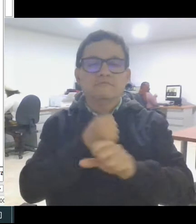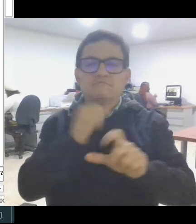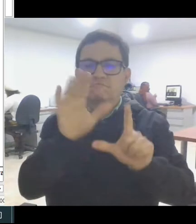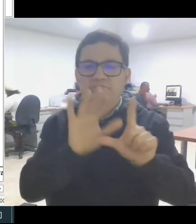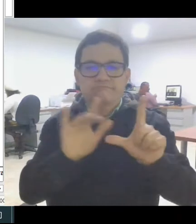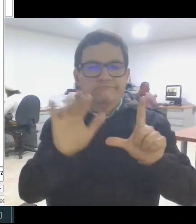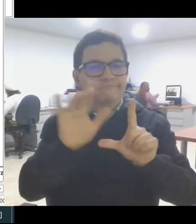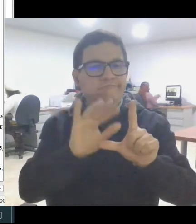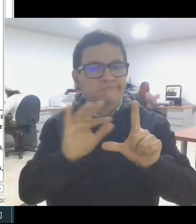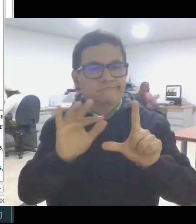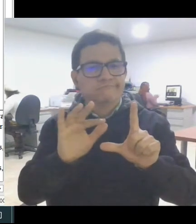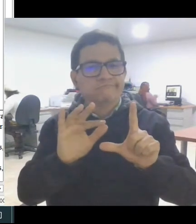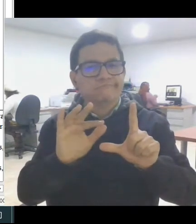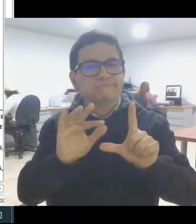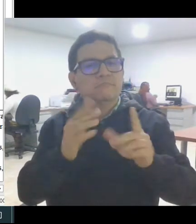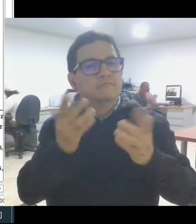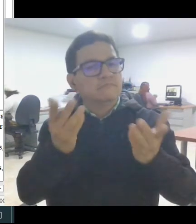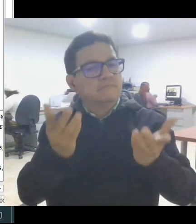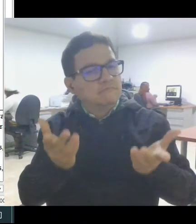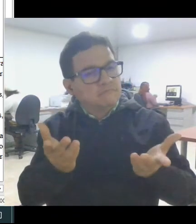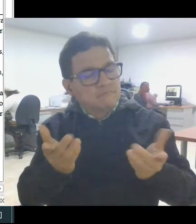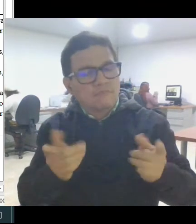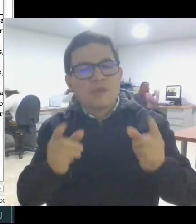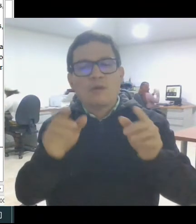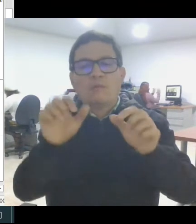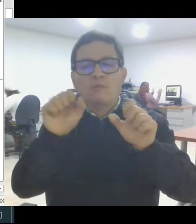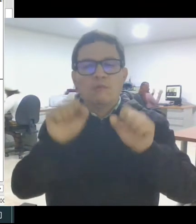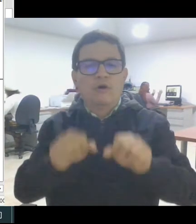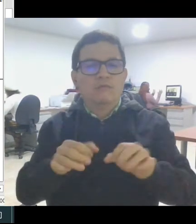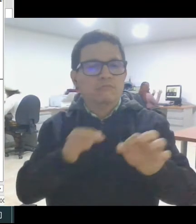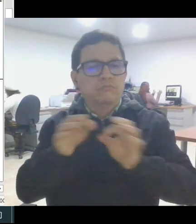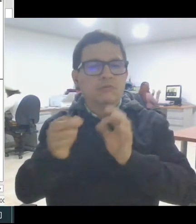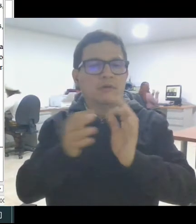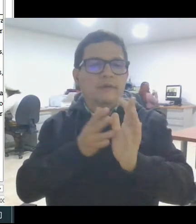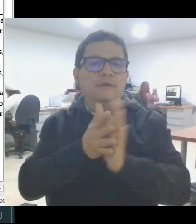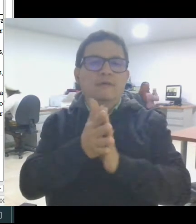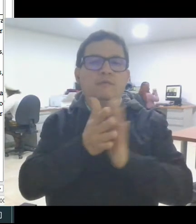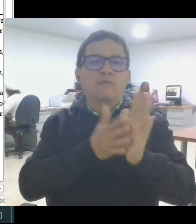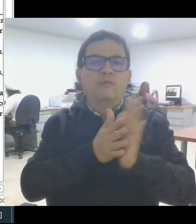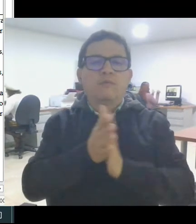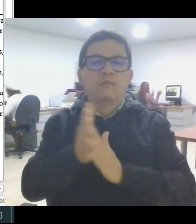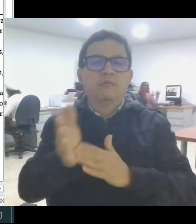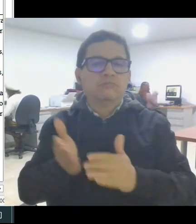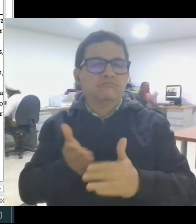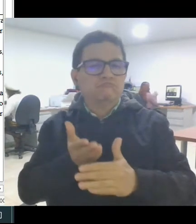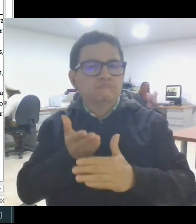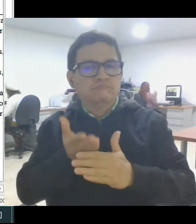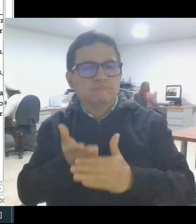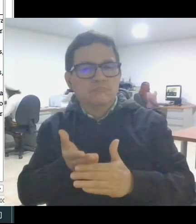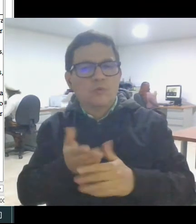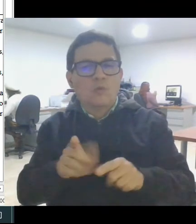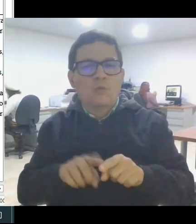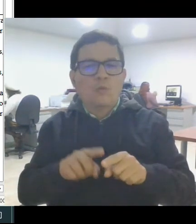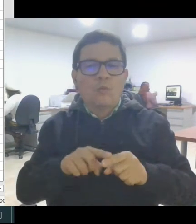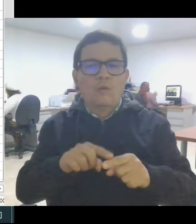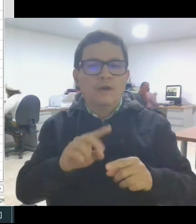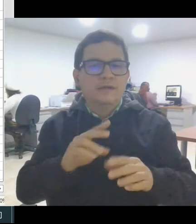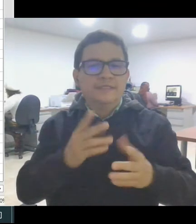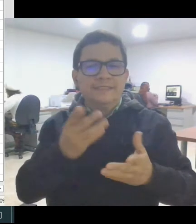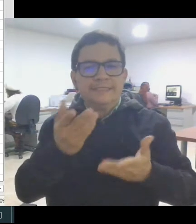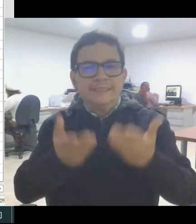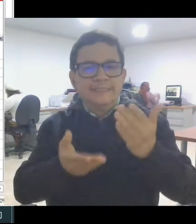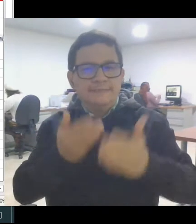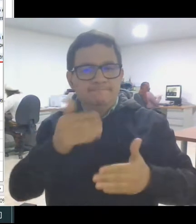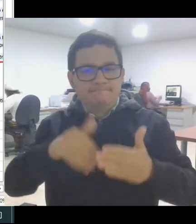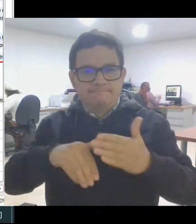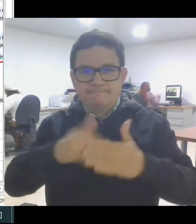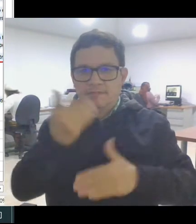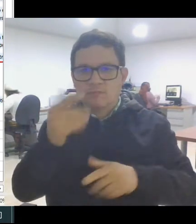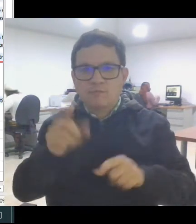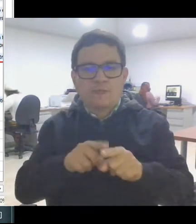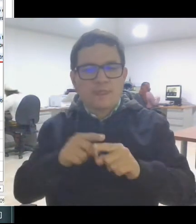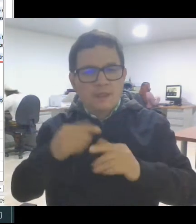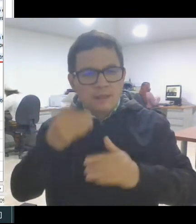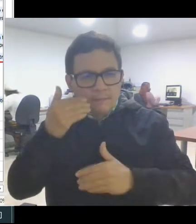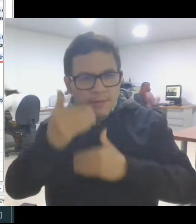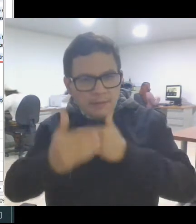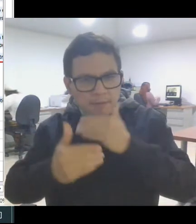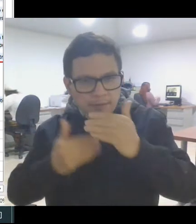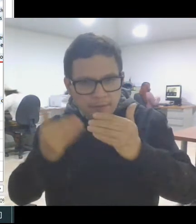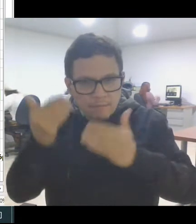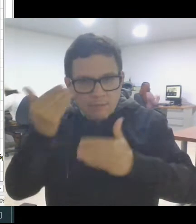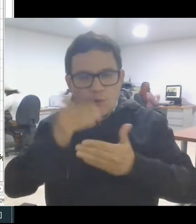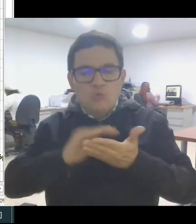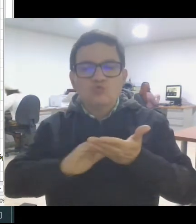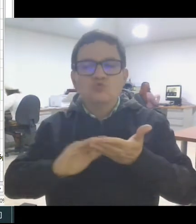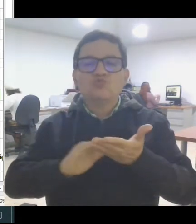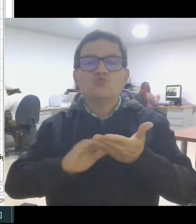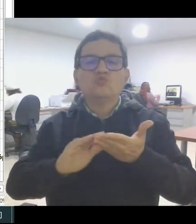anteriores, y poder tener el planteamiento inicial, posteriormente ir mirando la